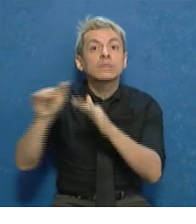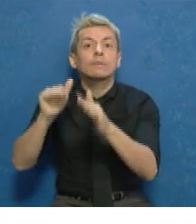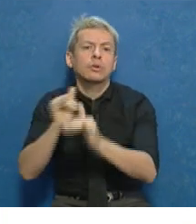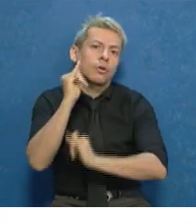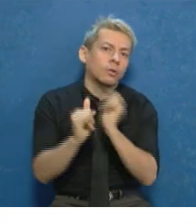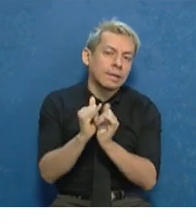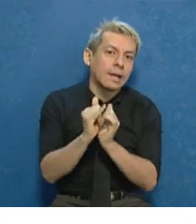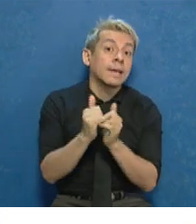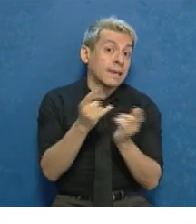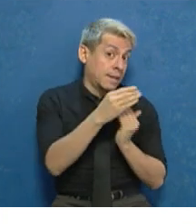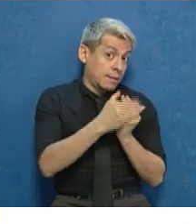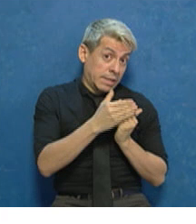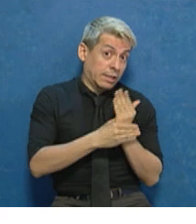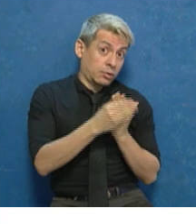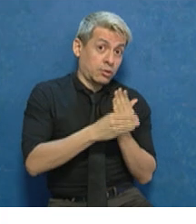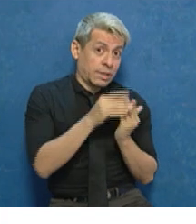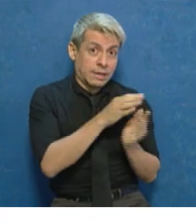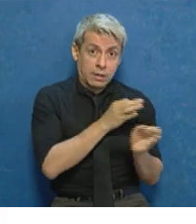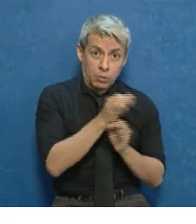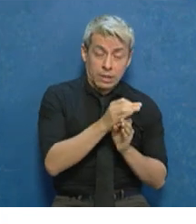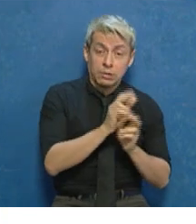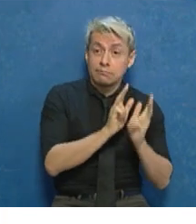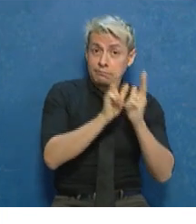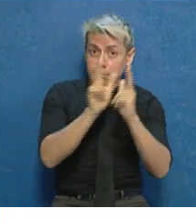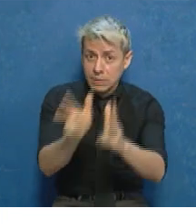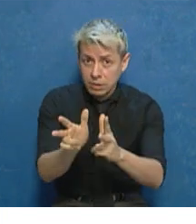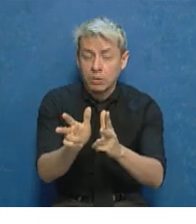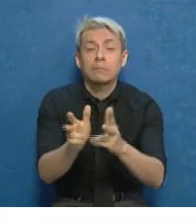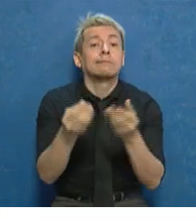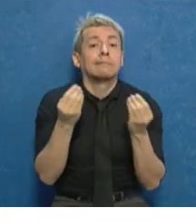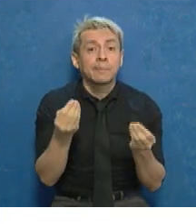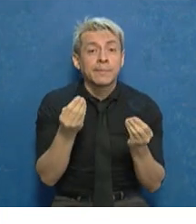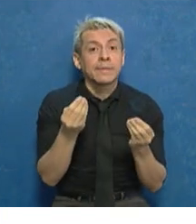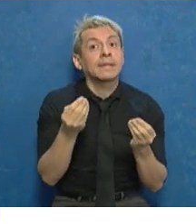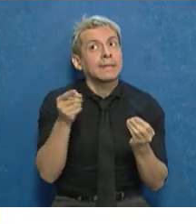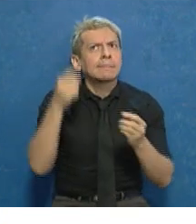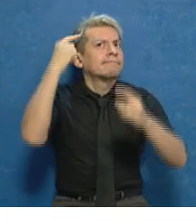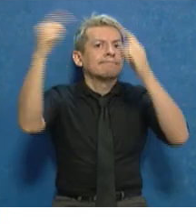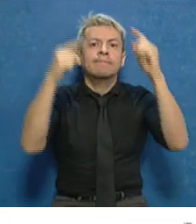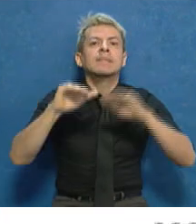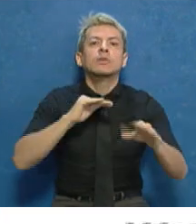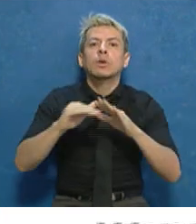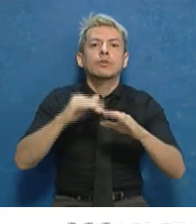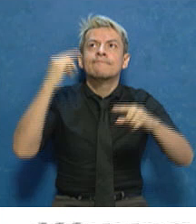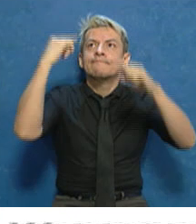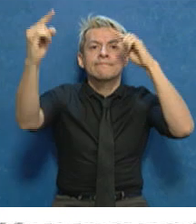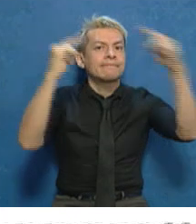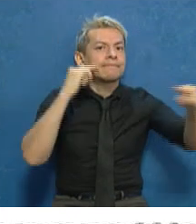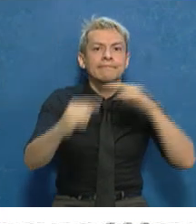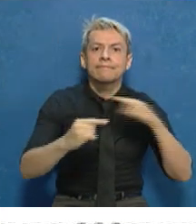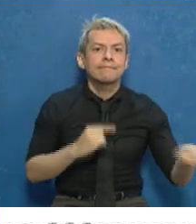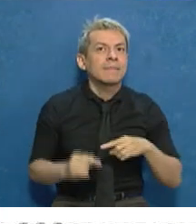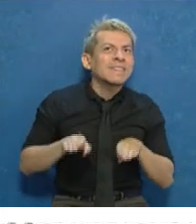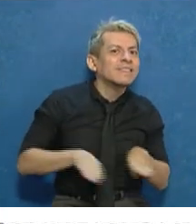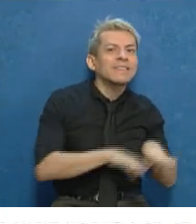que alcanzó a decir el ministro de Educación de la Nación después de esta reunión, es realmente muy dispar. Es decir, hay que tener en cuenta que no